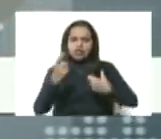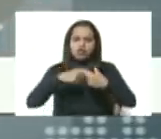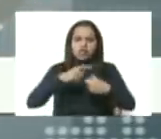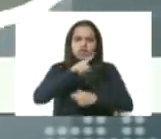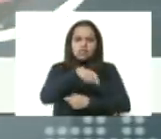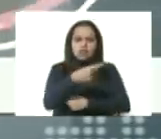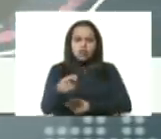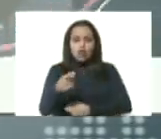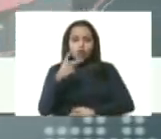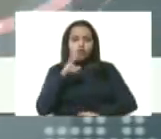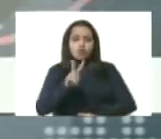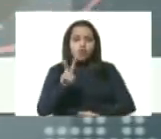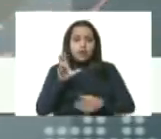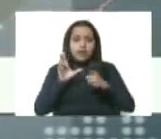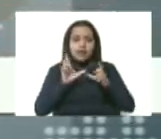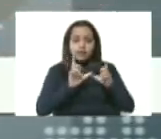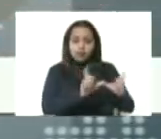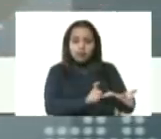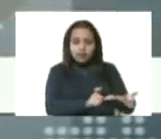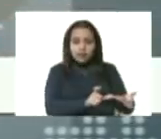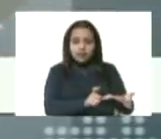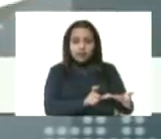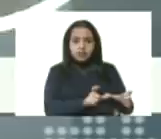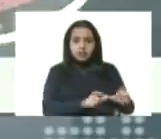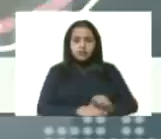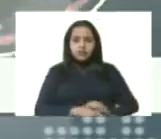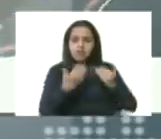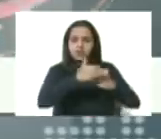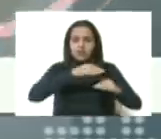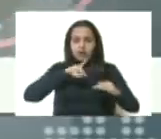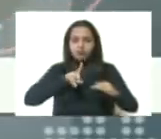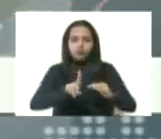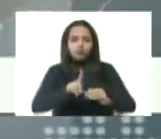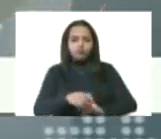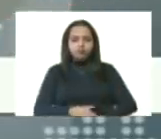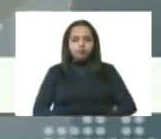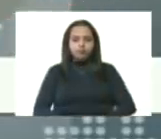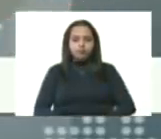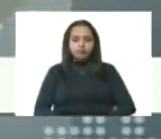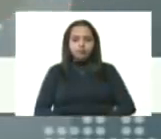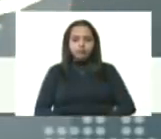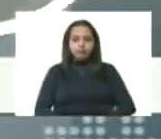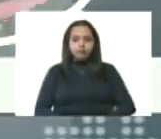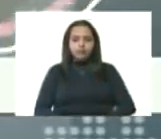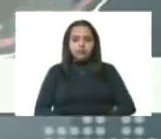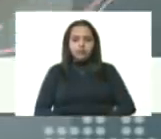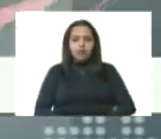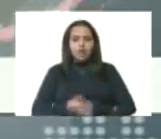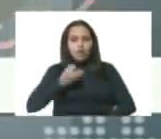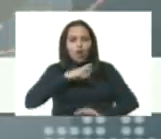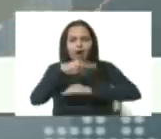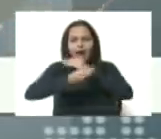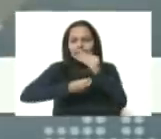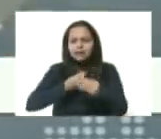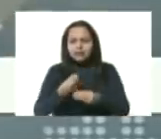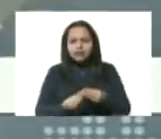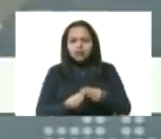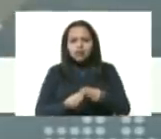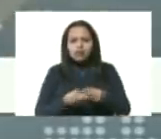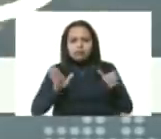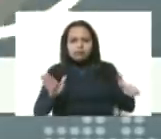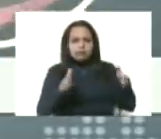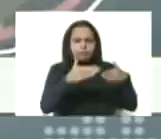estos dos estados en el nivel 1 de cuarentena radical, donde se establezcan, bueno,